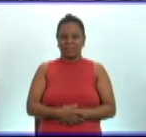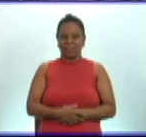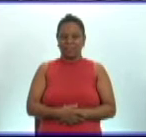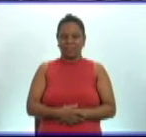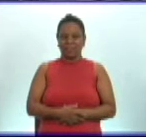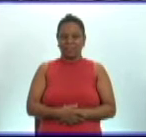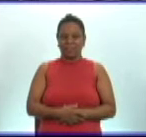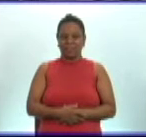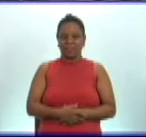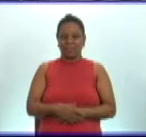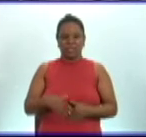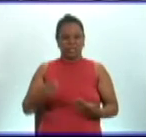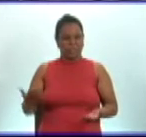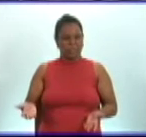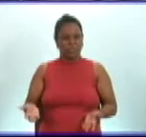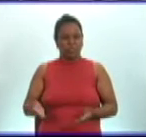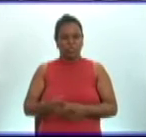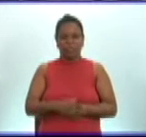¿Qué pasó?